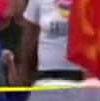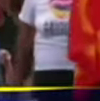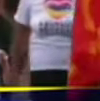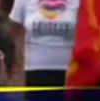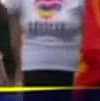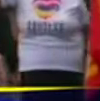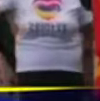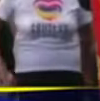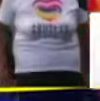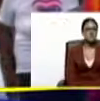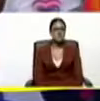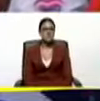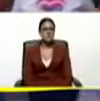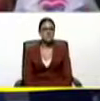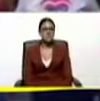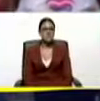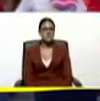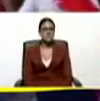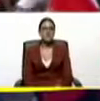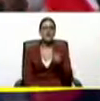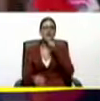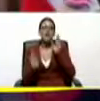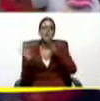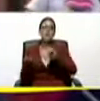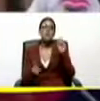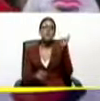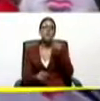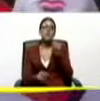Pataruco, Gallo Pinto.